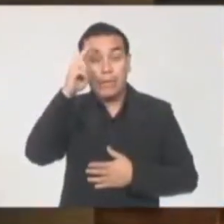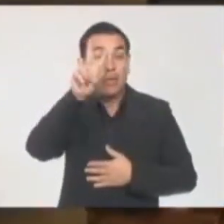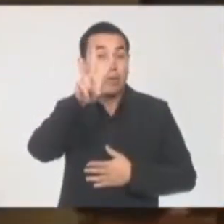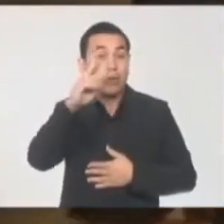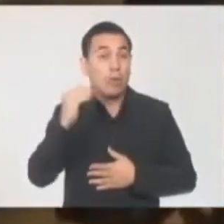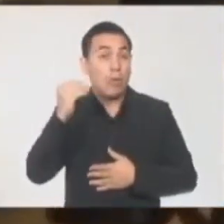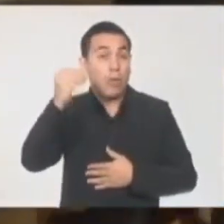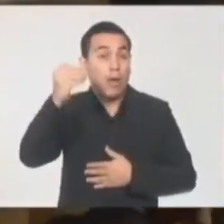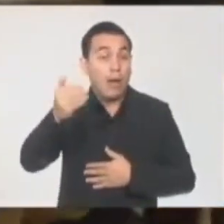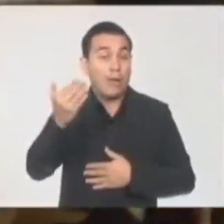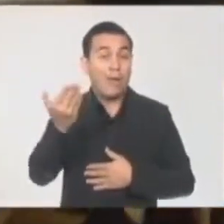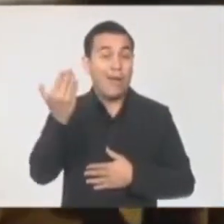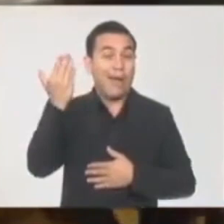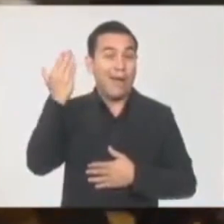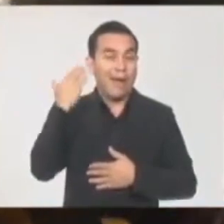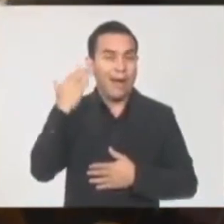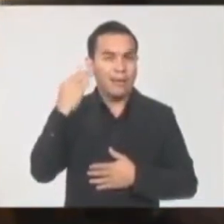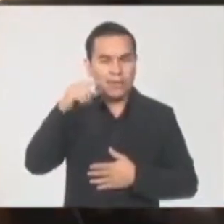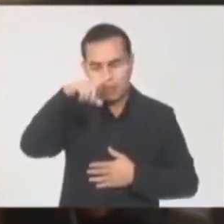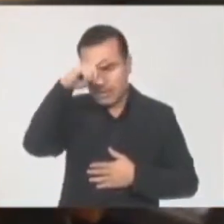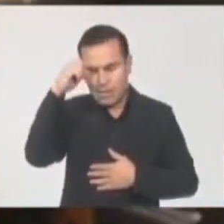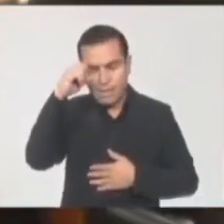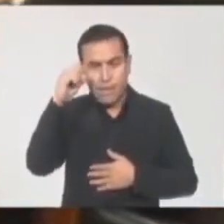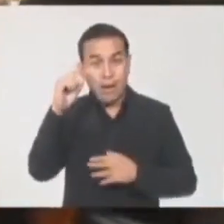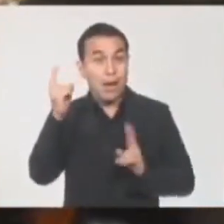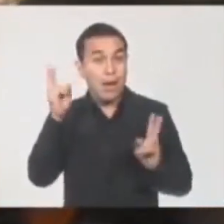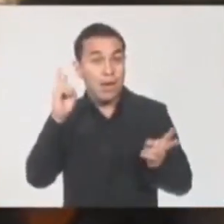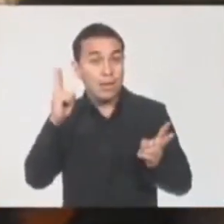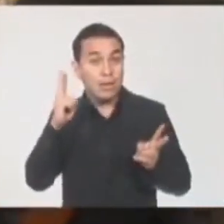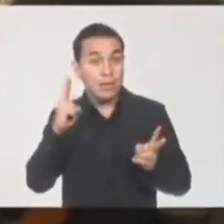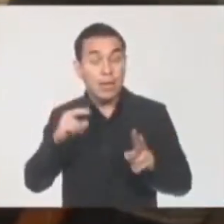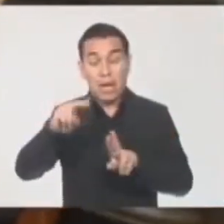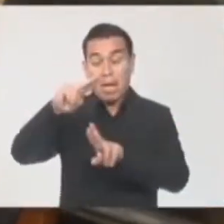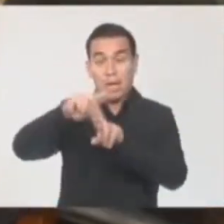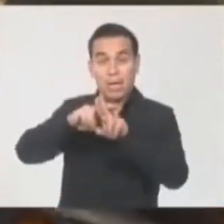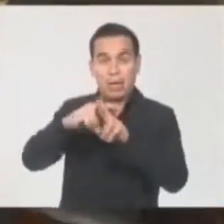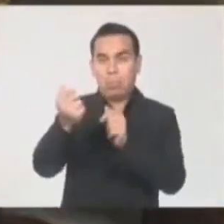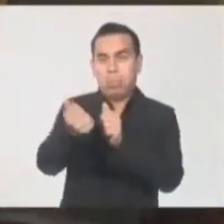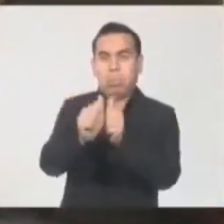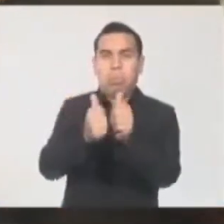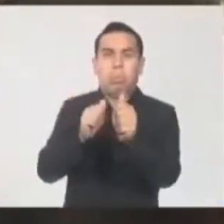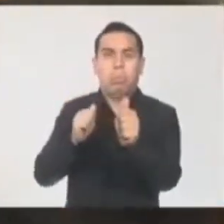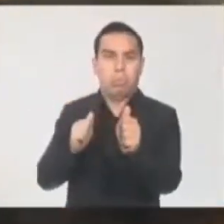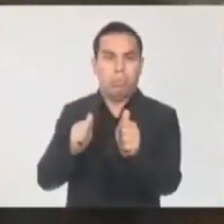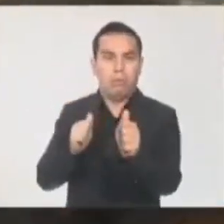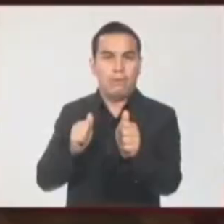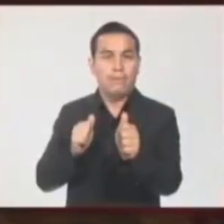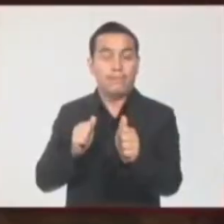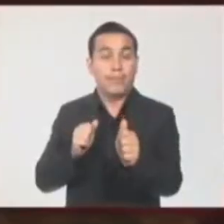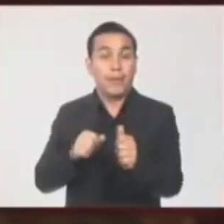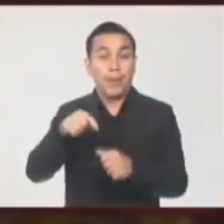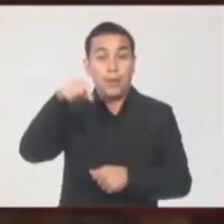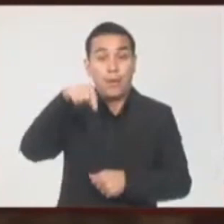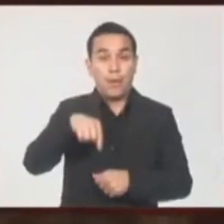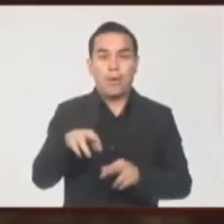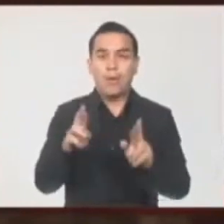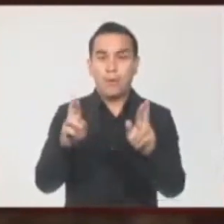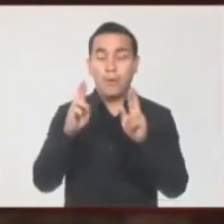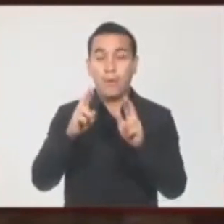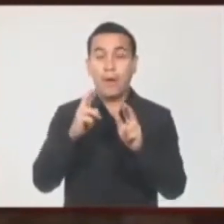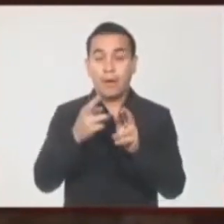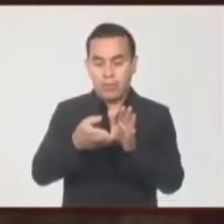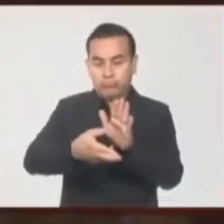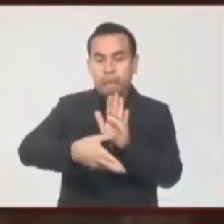2 años para ejecutarlo. Luego llegó Arena y todo se detuvo, es más, retrocedió. Espero que ahora haya